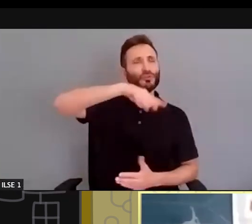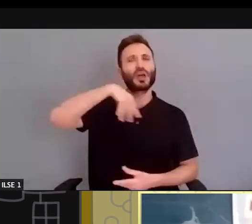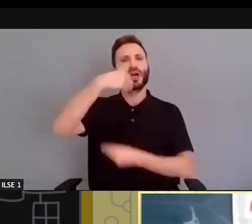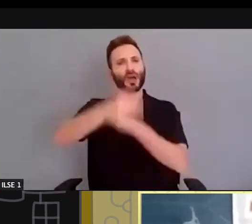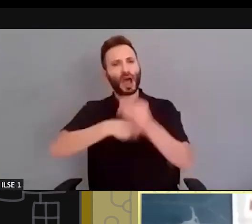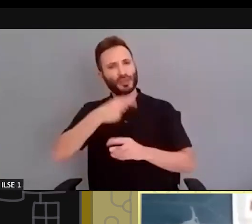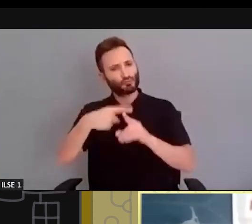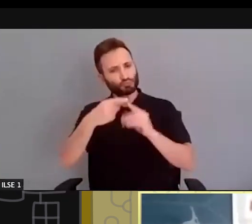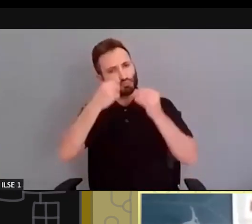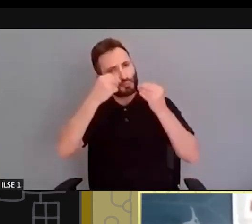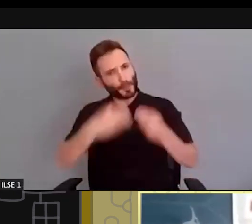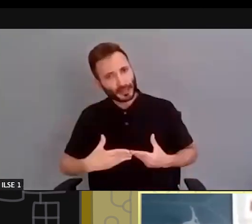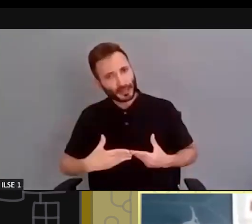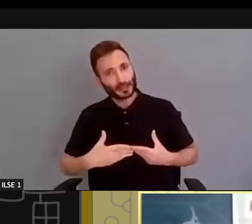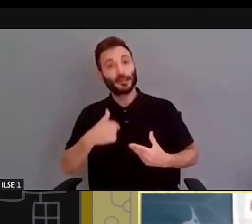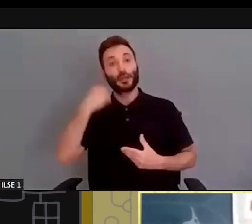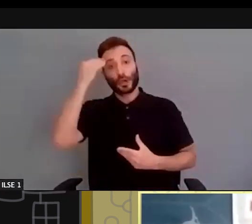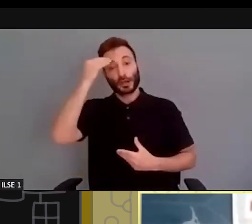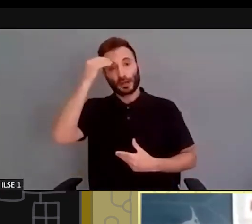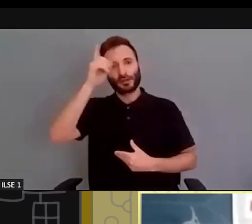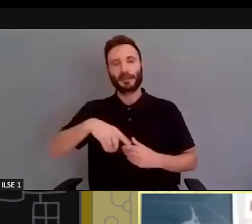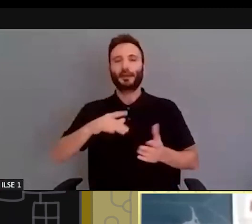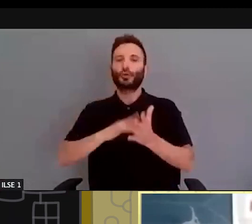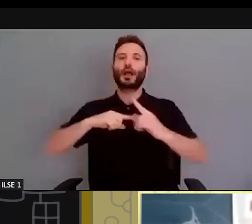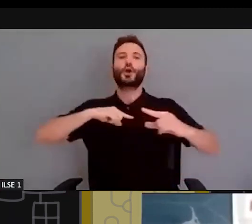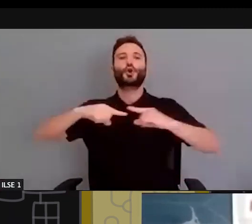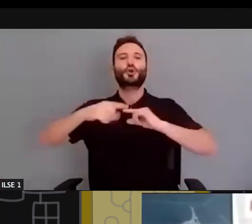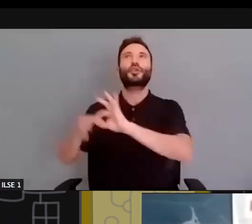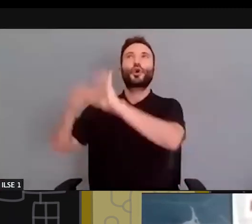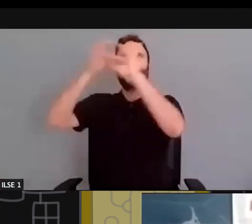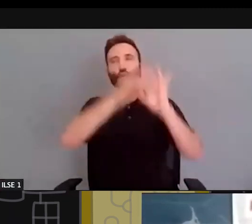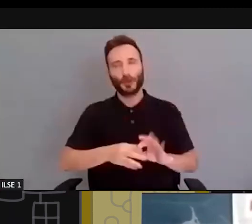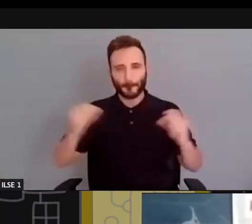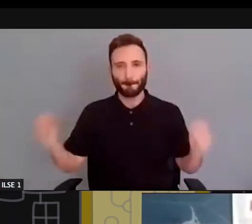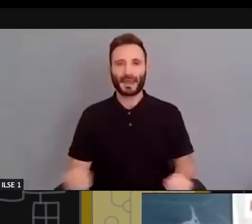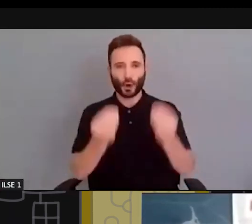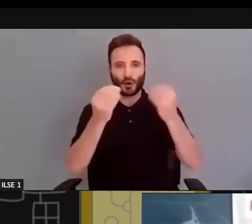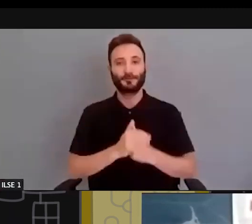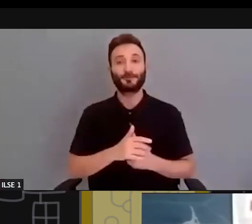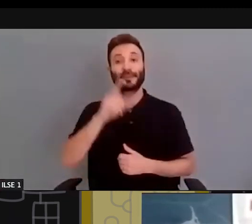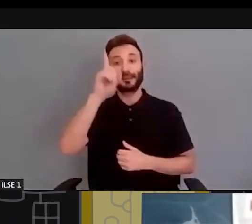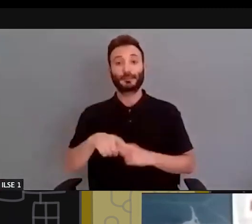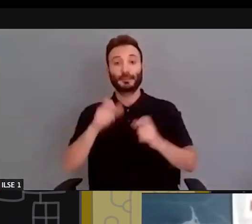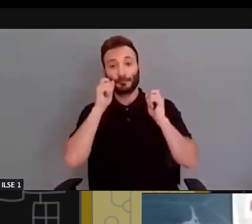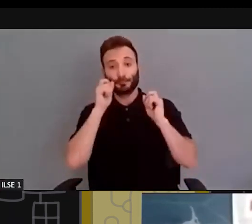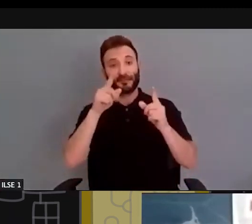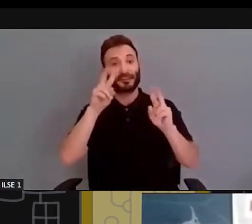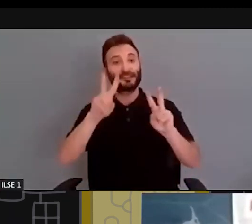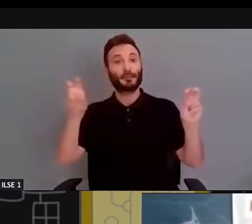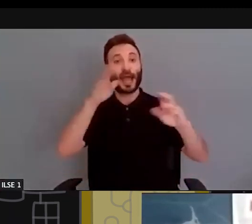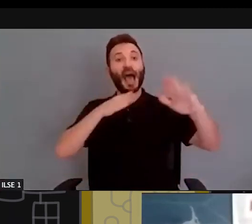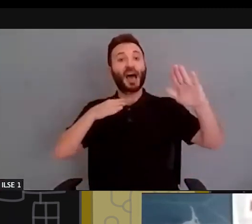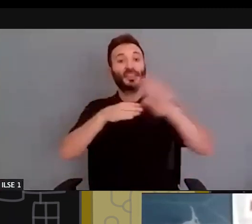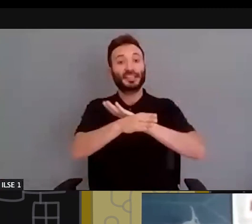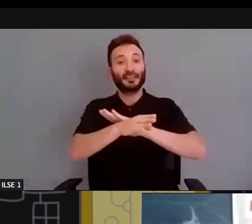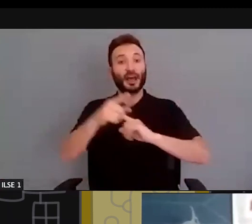pero creo que tenemos que tener mejor coordinación. Sí, hay que darse cuenta que la accesibilidad beneficia a todo el mundo, no solo a los turistas,